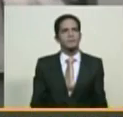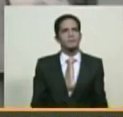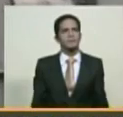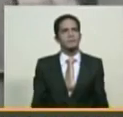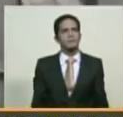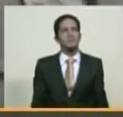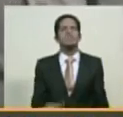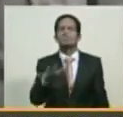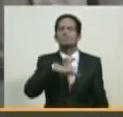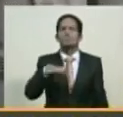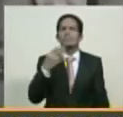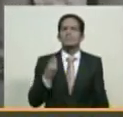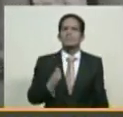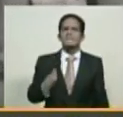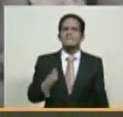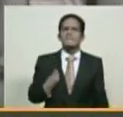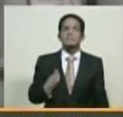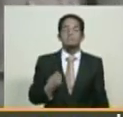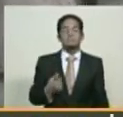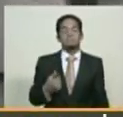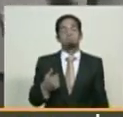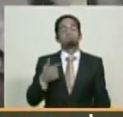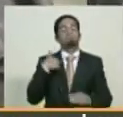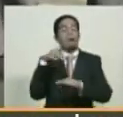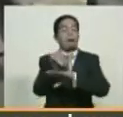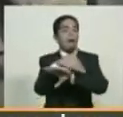Mecánico. ¿Y dónde vivió? En la calle.